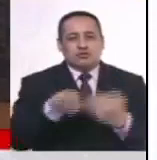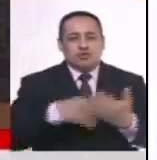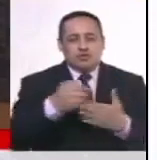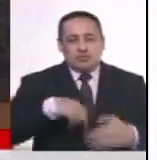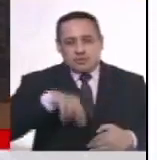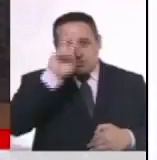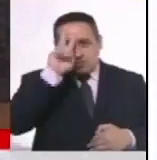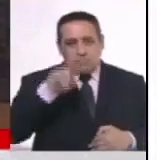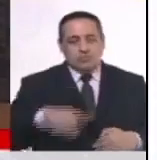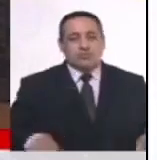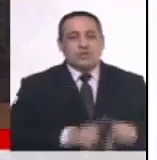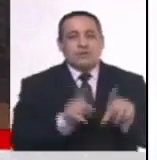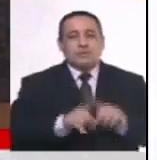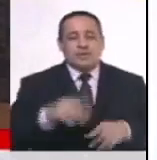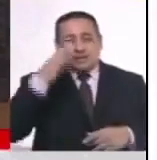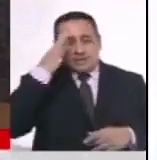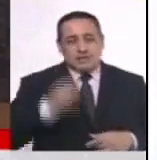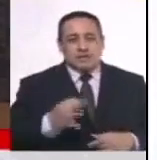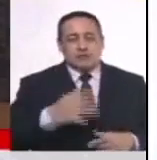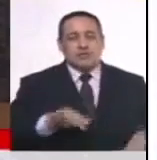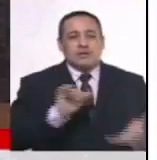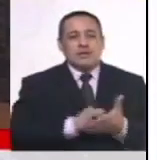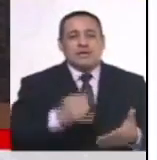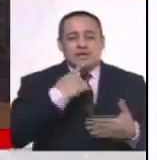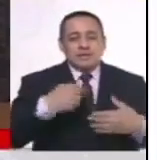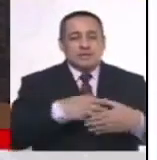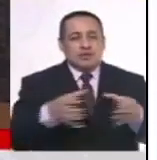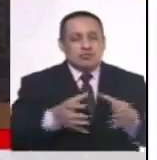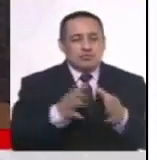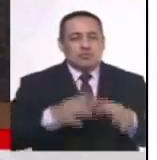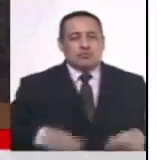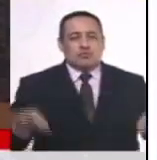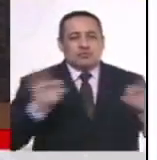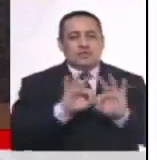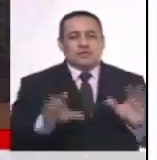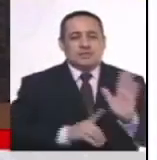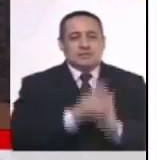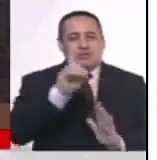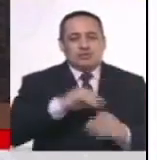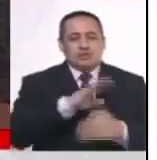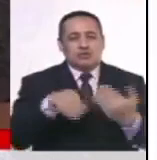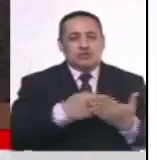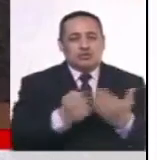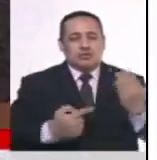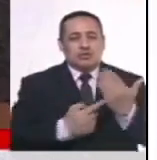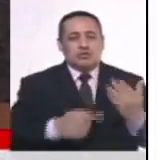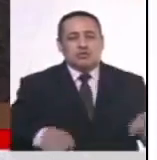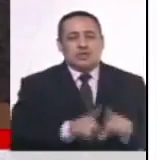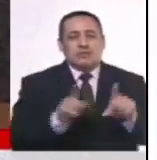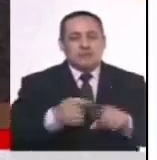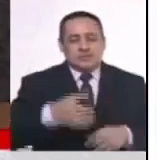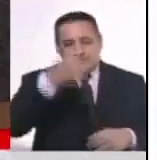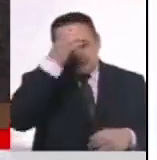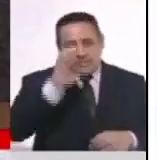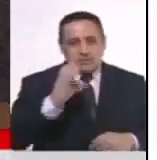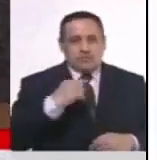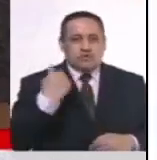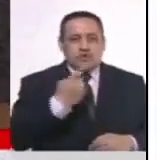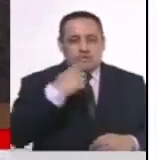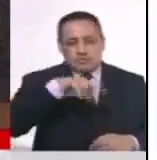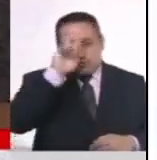patria, considerando que es la columna vertebral del desarrollo tecnológico y científico de un